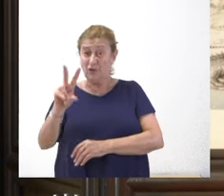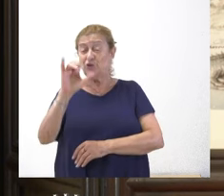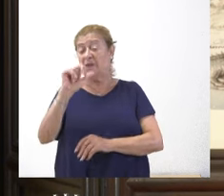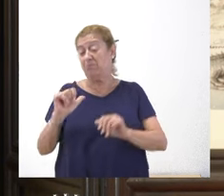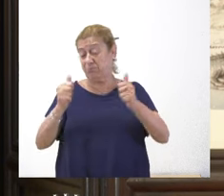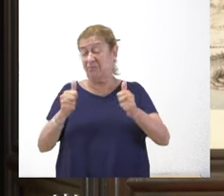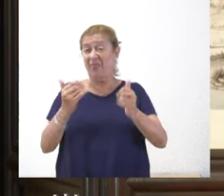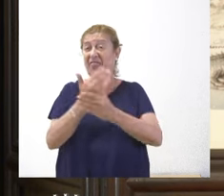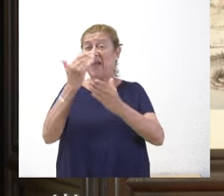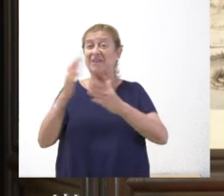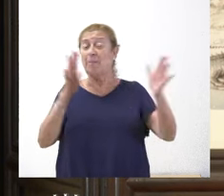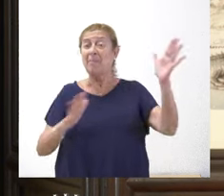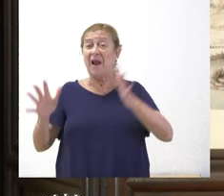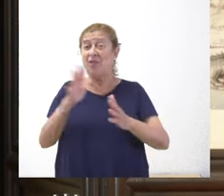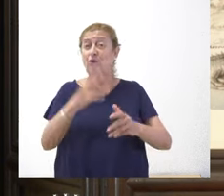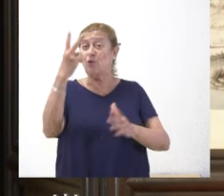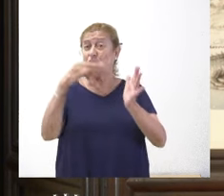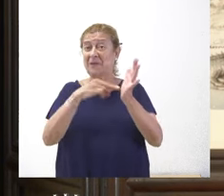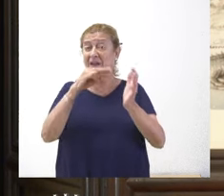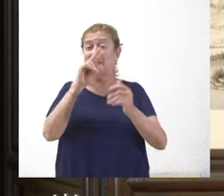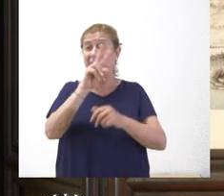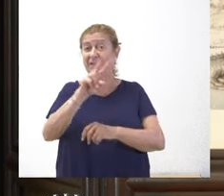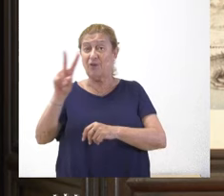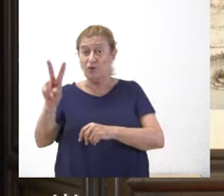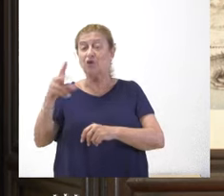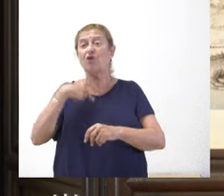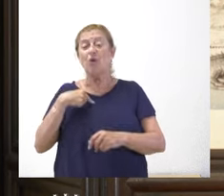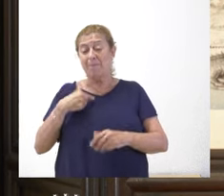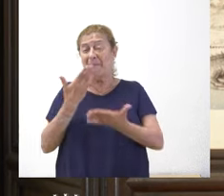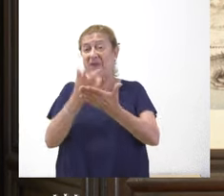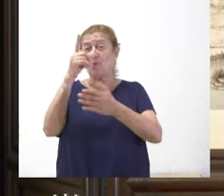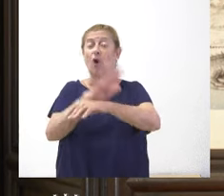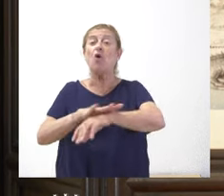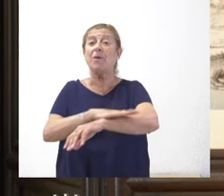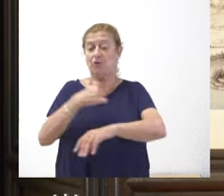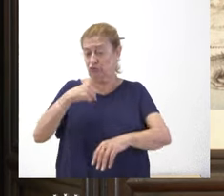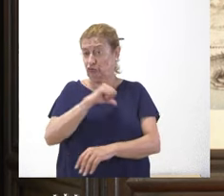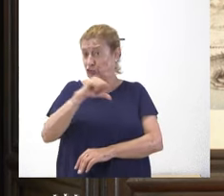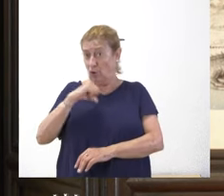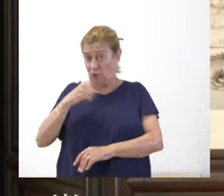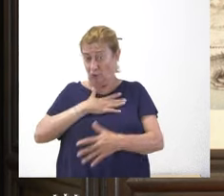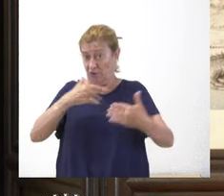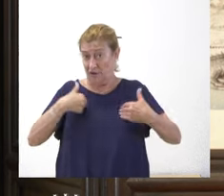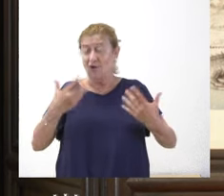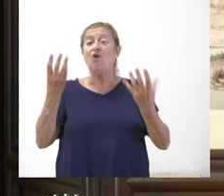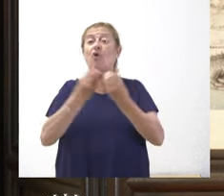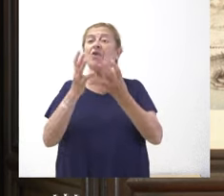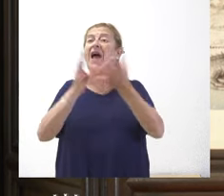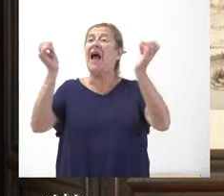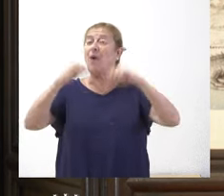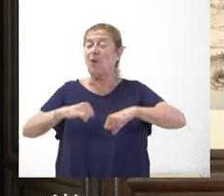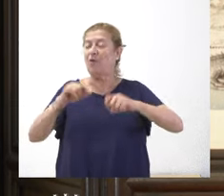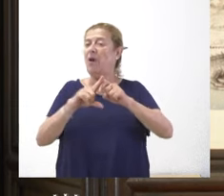primeros días de marzo del año 2022 yo pedía a un gobierno en solitario con acuerdos